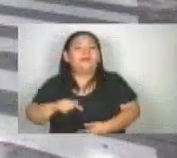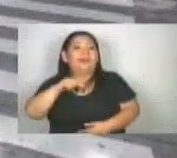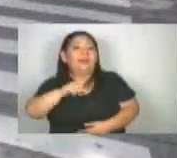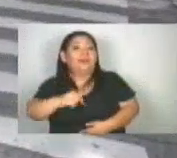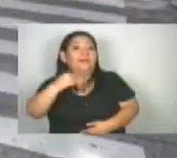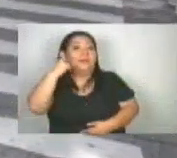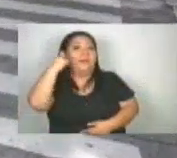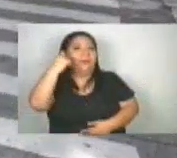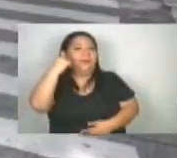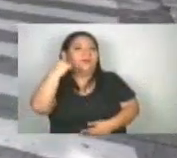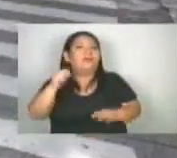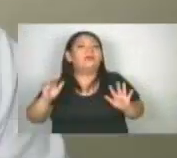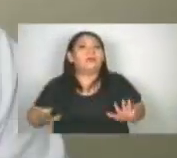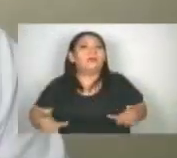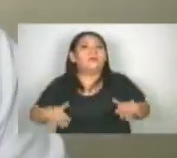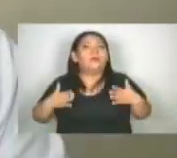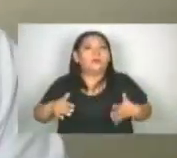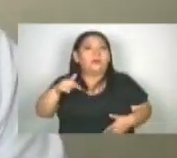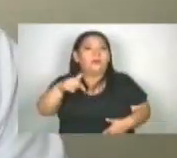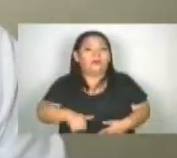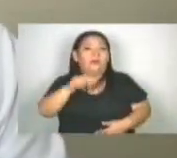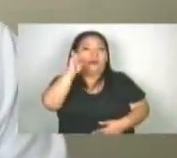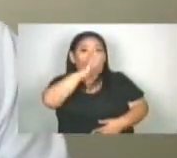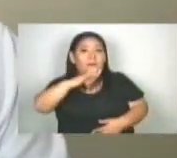para entender la realidad de nuestro país.